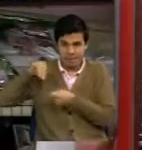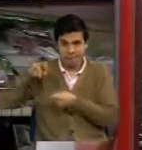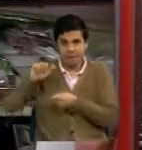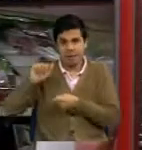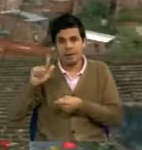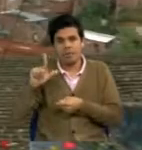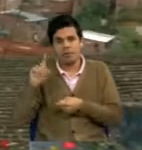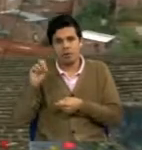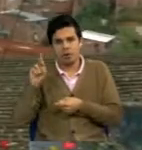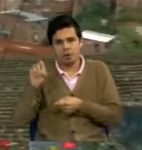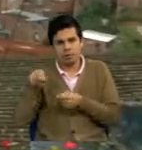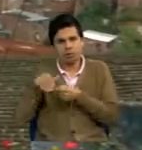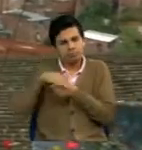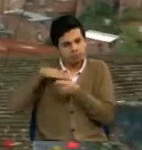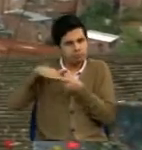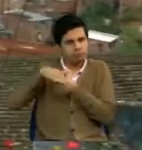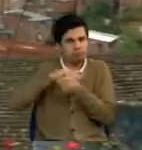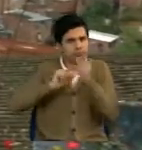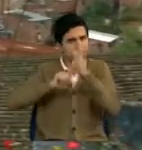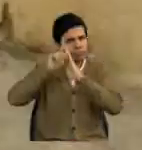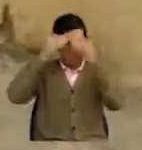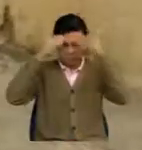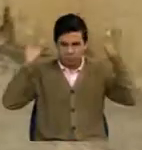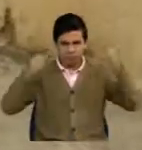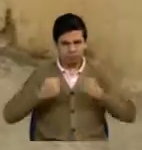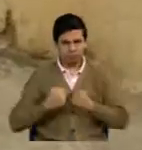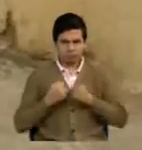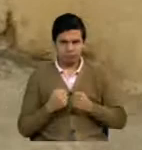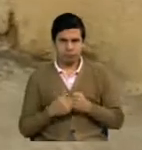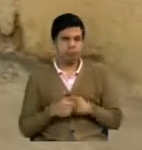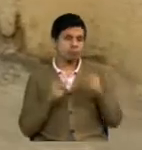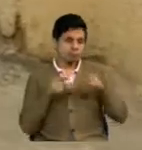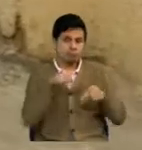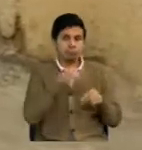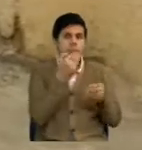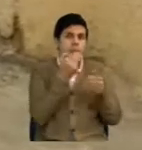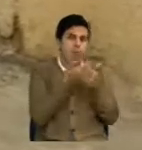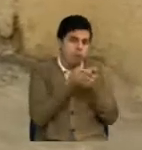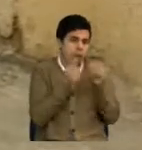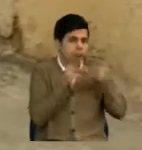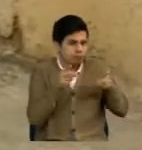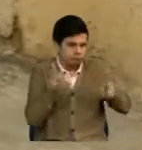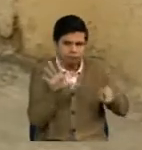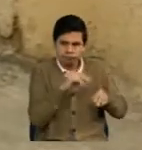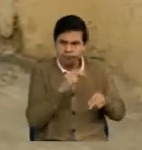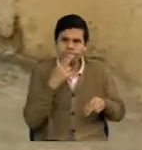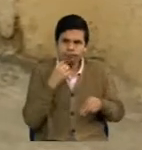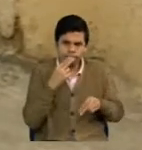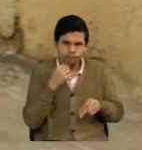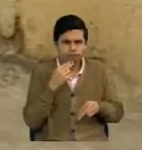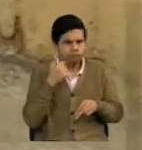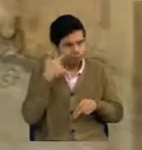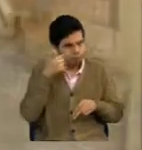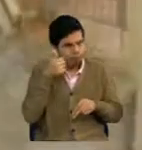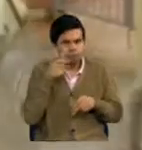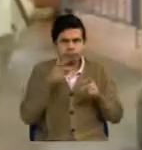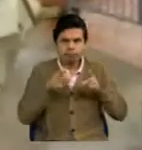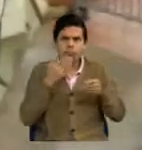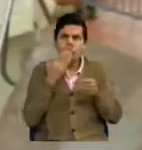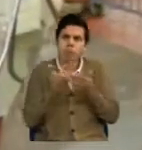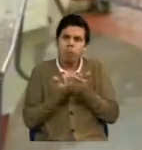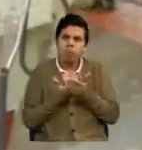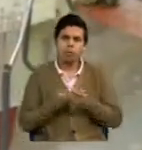construye ciudadanía y se consolida la democracia. A toda la gente, que es gente muy buena, muy, muy carismática, toda la gente que acá es muy buena.